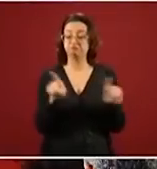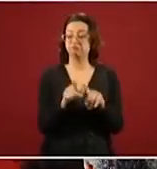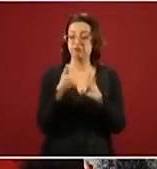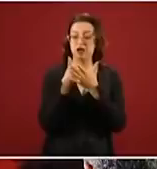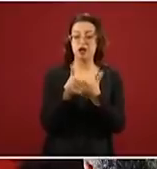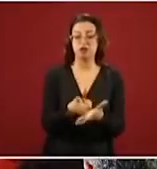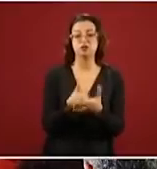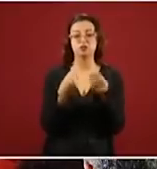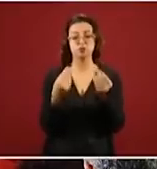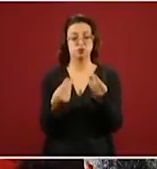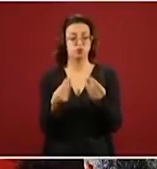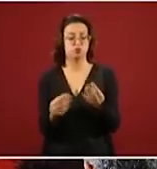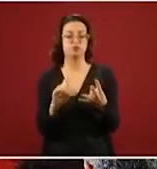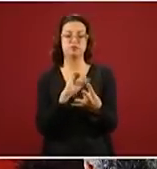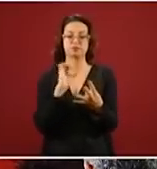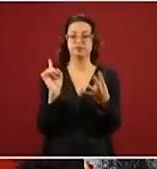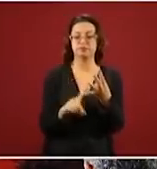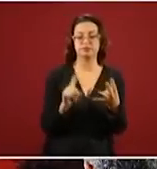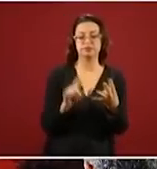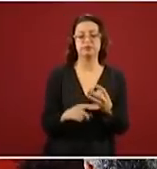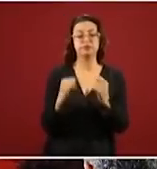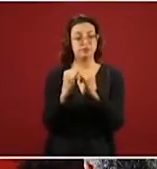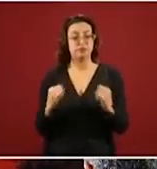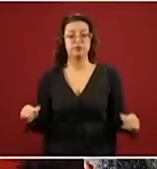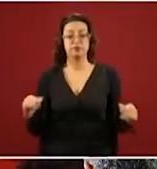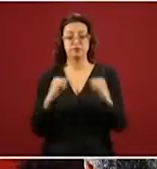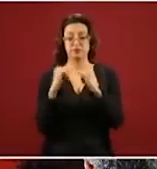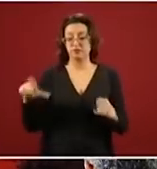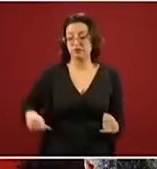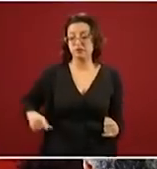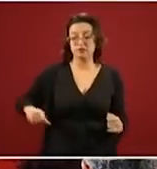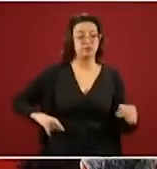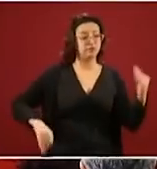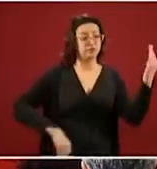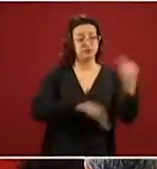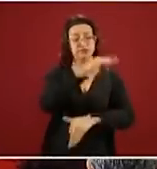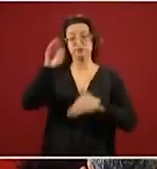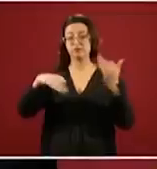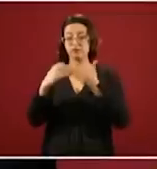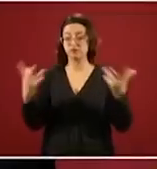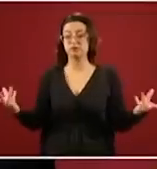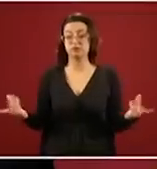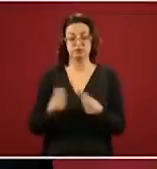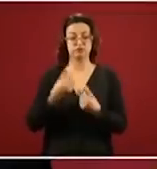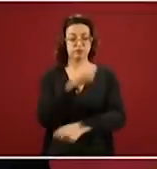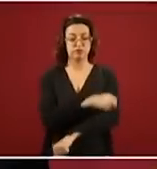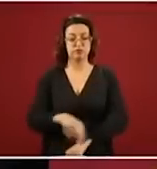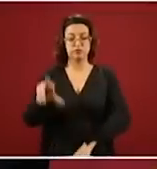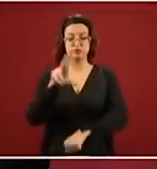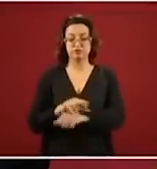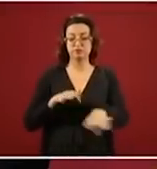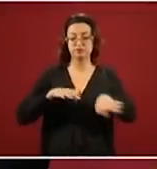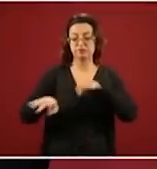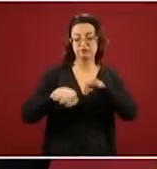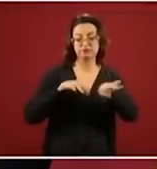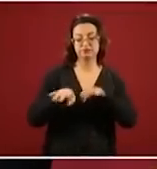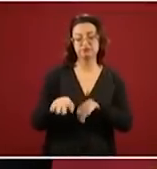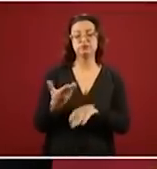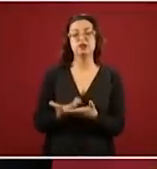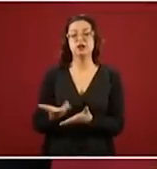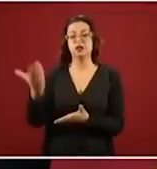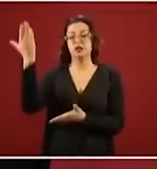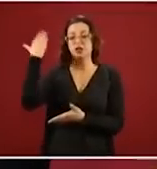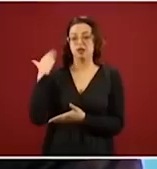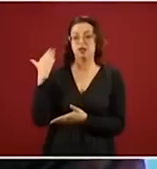trabajo coordinado entre todas las dependencias del gobierno desde diciembre ha sido la insistencia del señor presidente que no hay